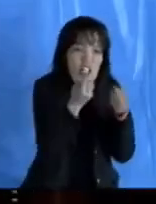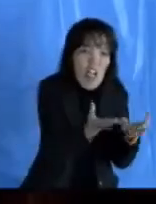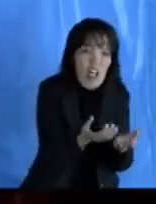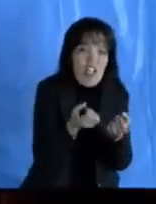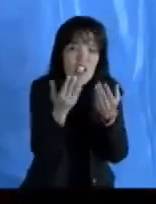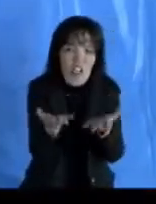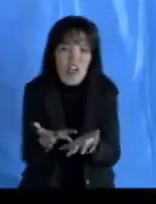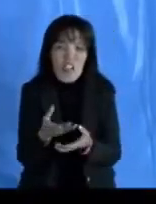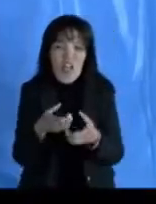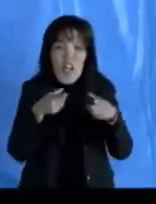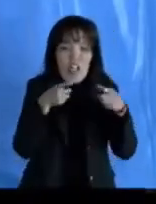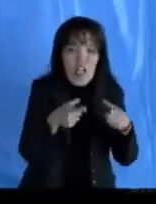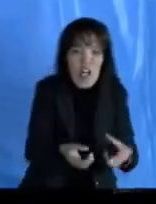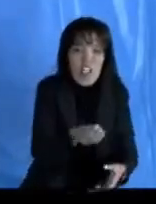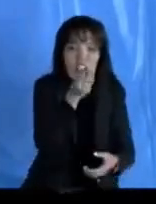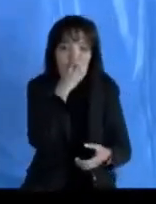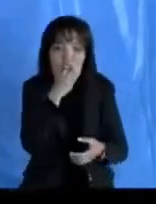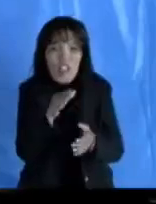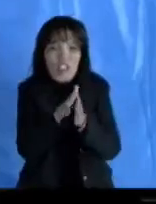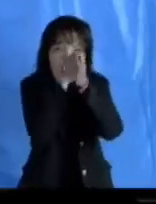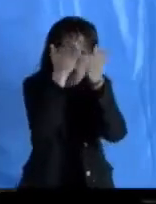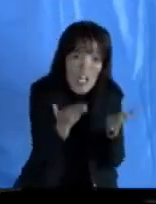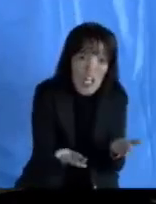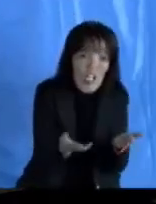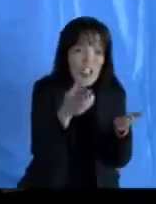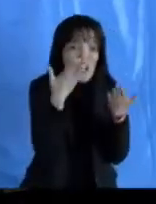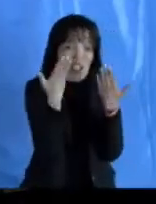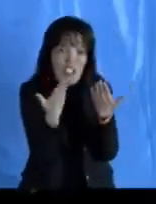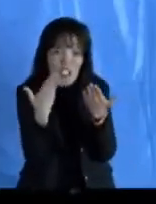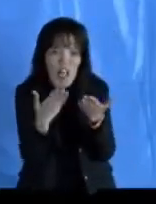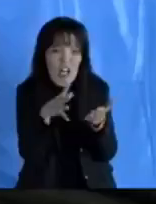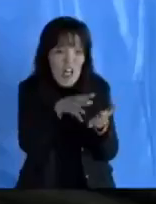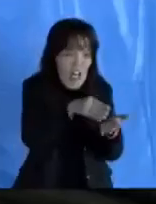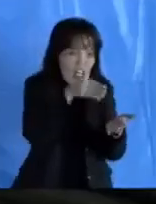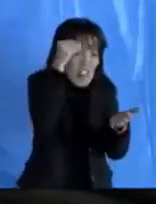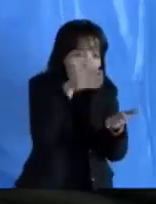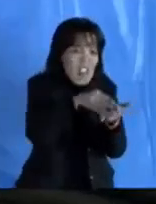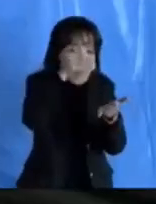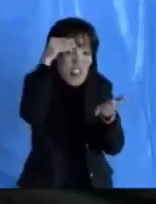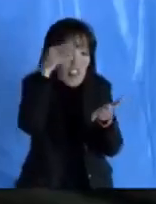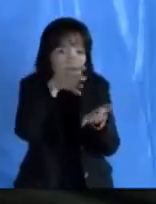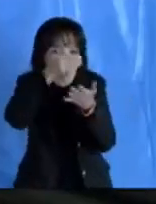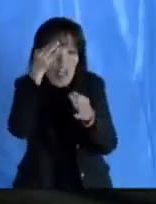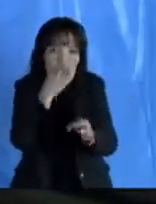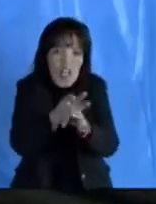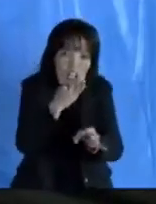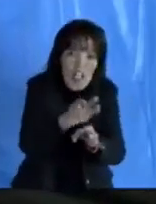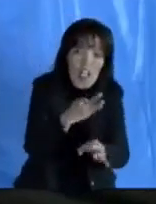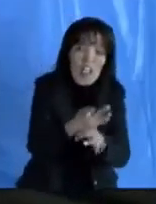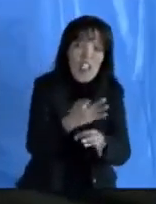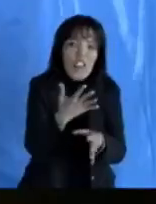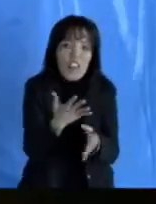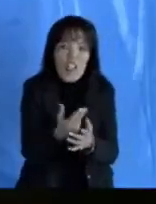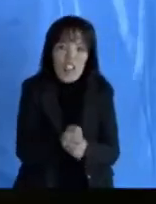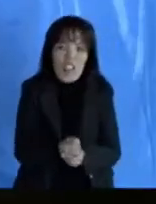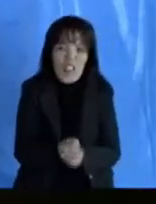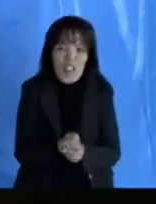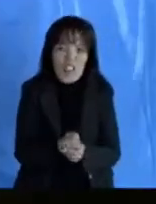un remedio, de llevar un libro para que sus hijos se alimenten, se eduquen y se puedan curar.